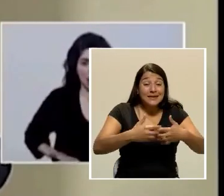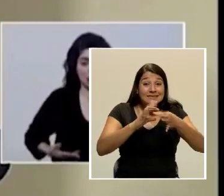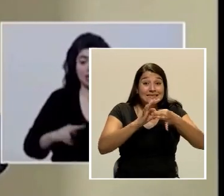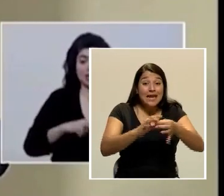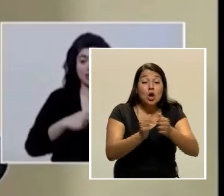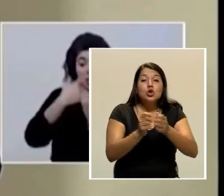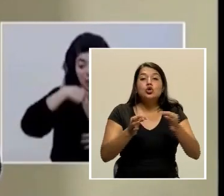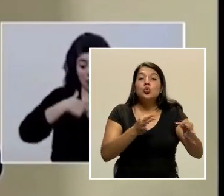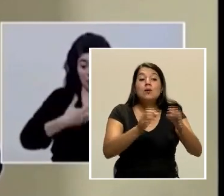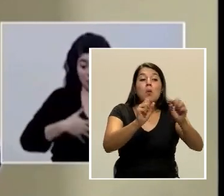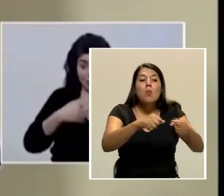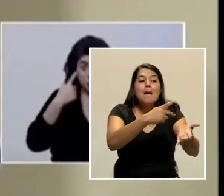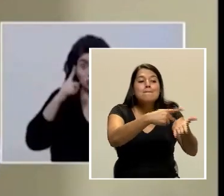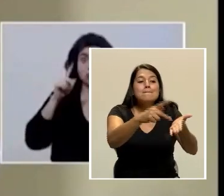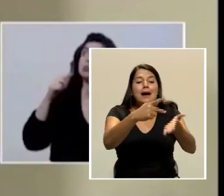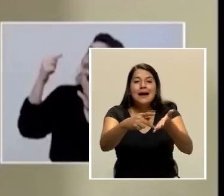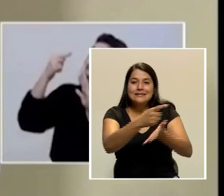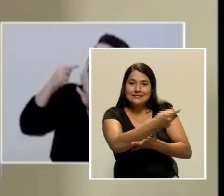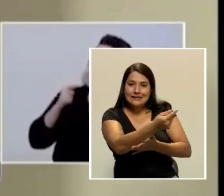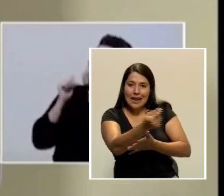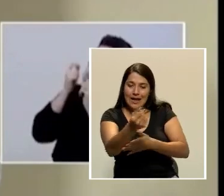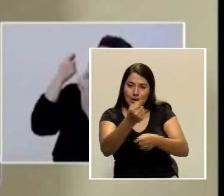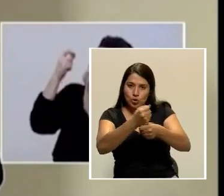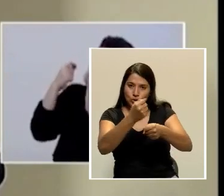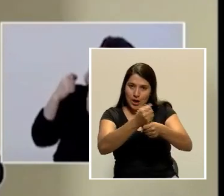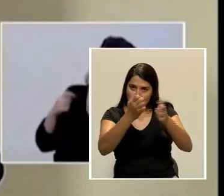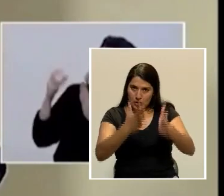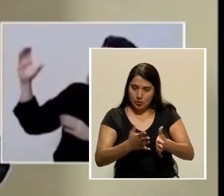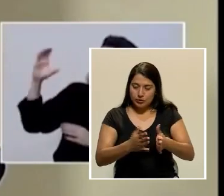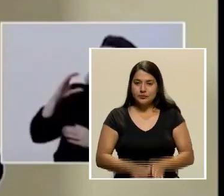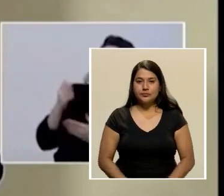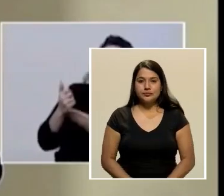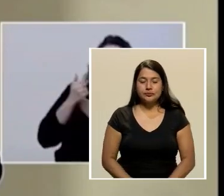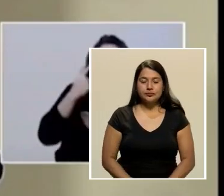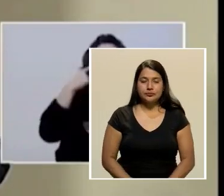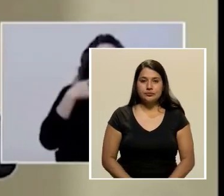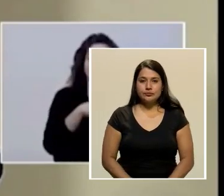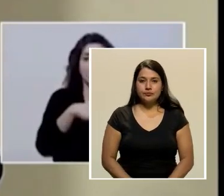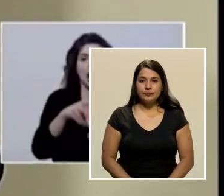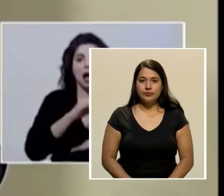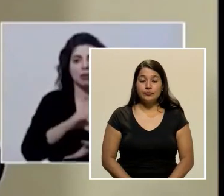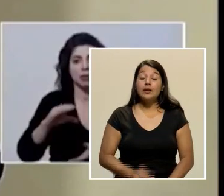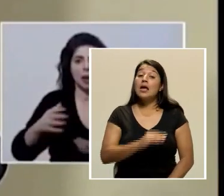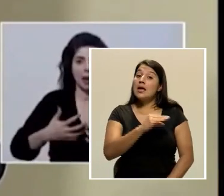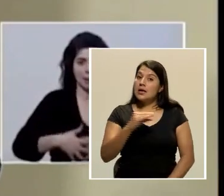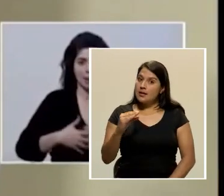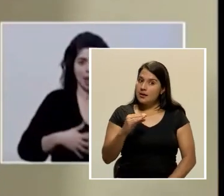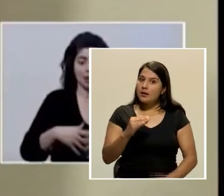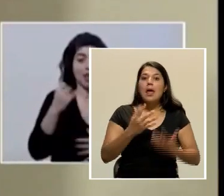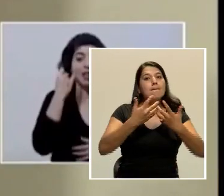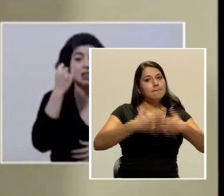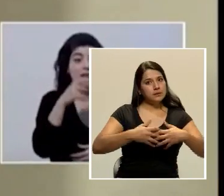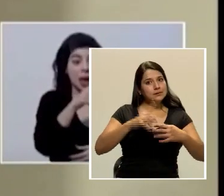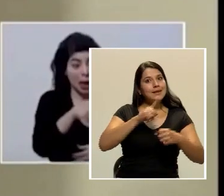reembolsables y su objetivo es que financien una parte de las planillas de las empresas